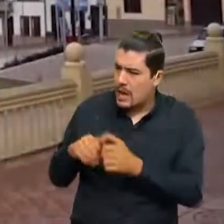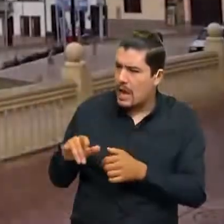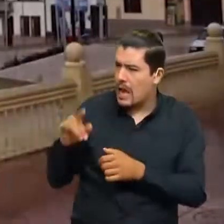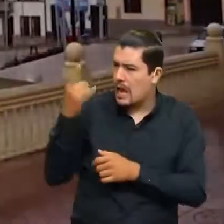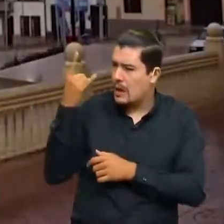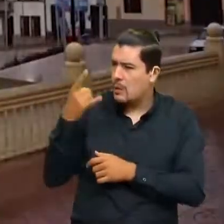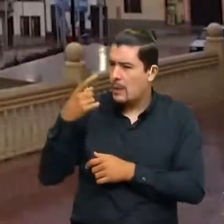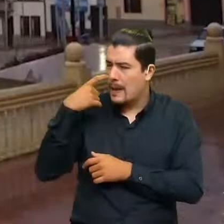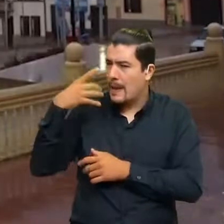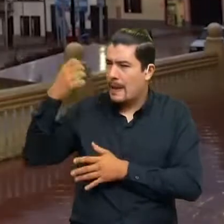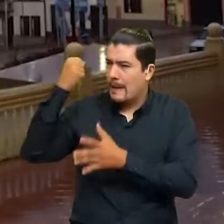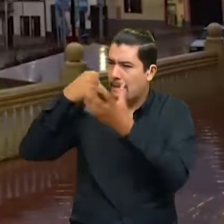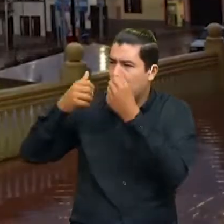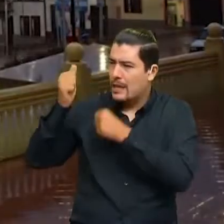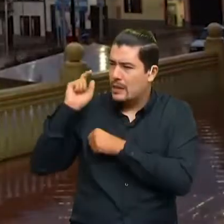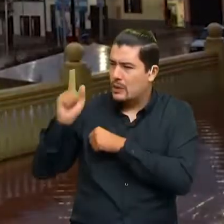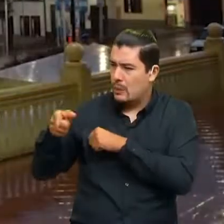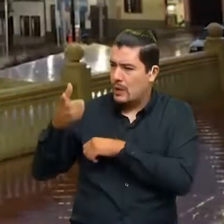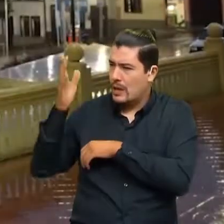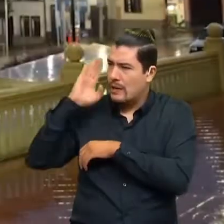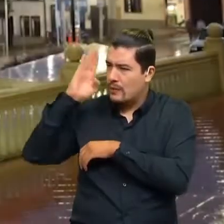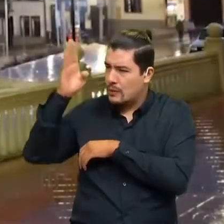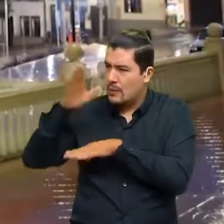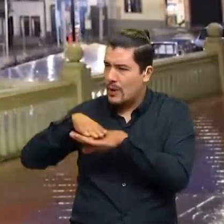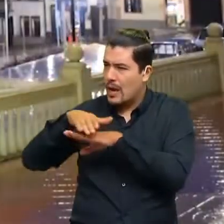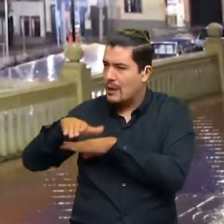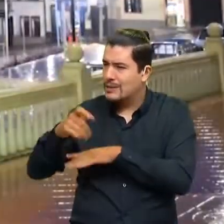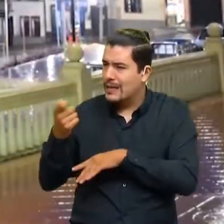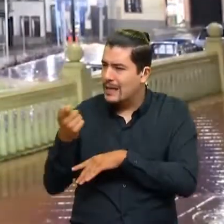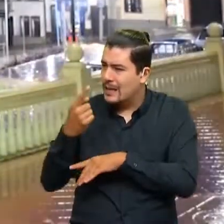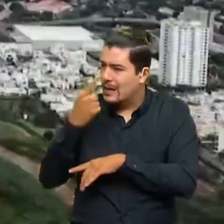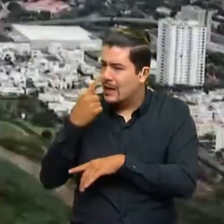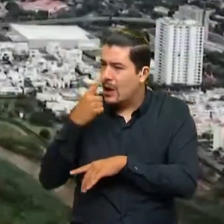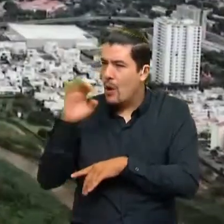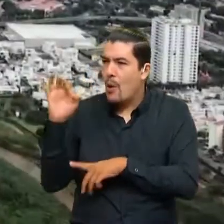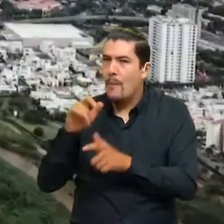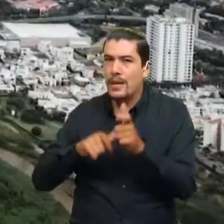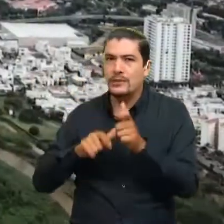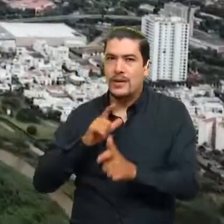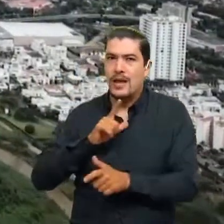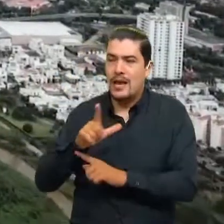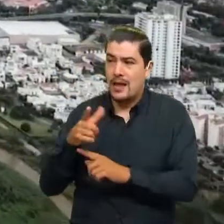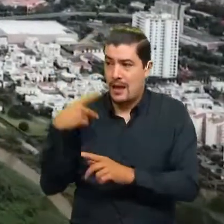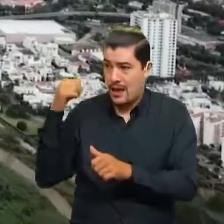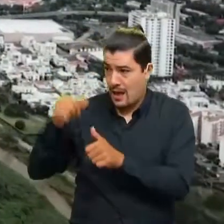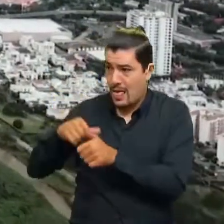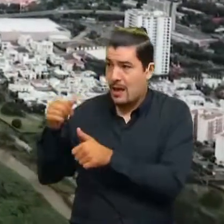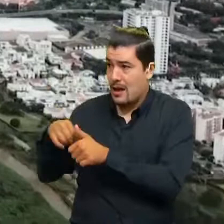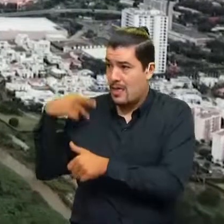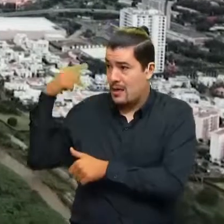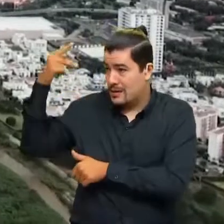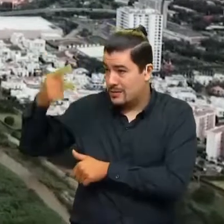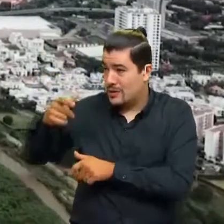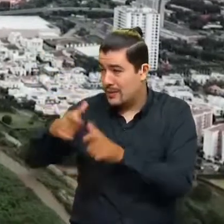algún mito que te causó curiosidad. Hablemos también de esos protagonistas, porque en cada historia pues también van a haber